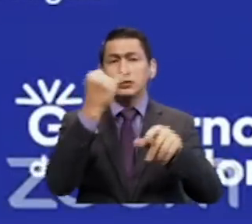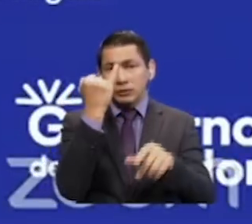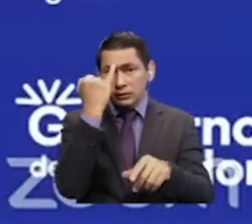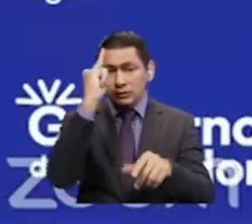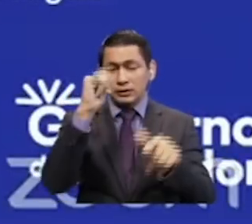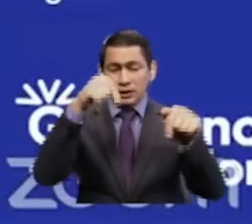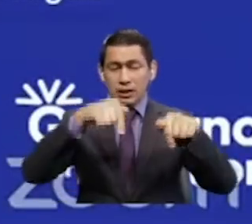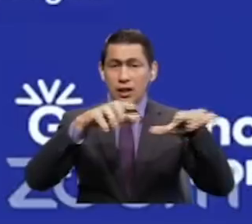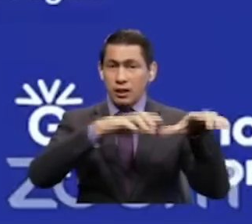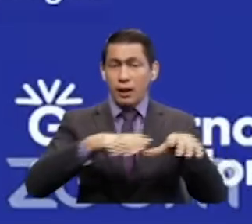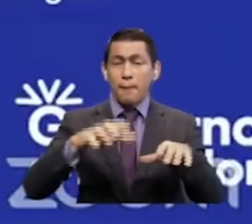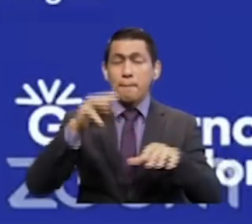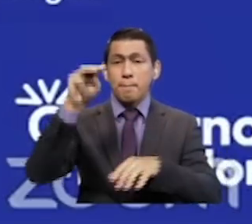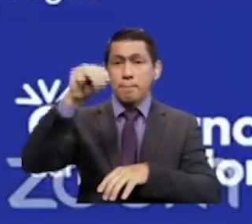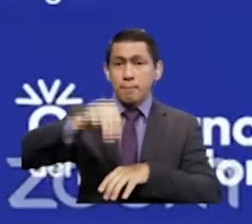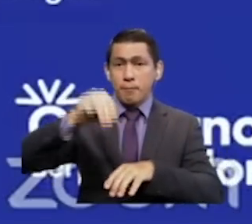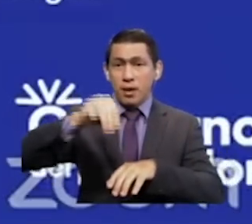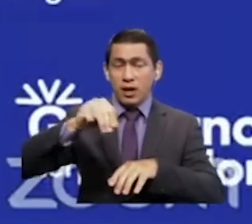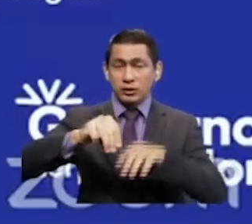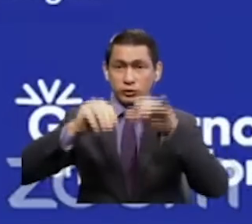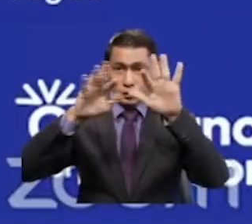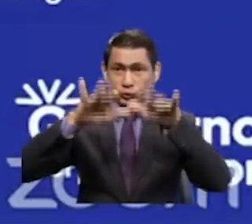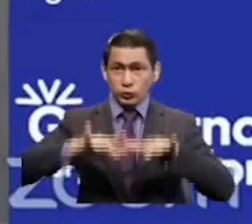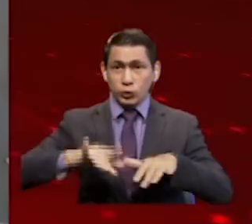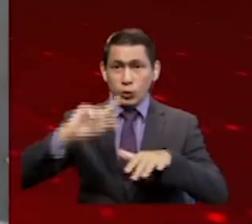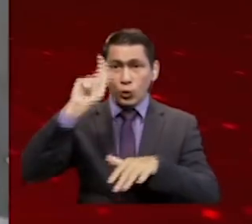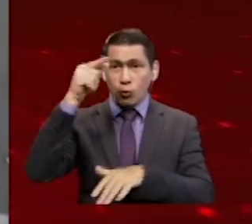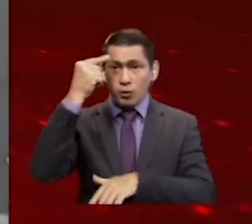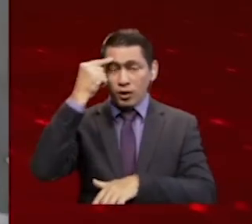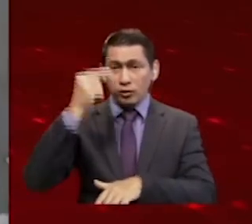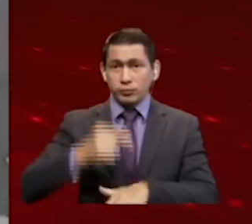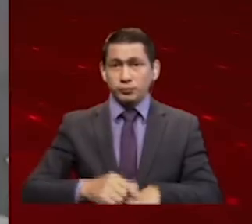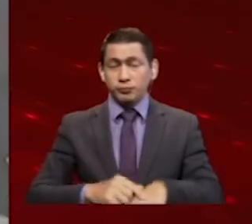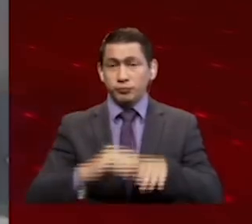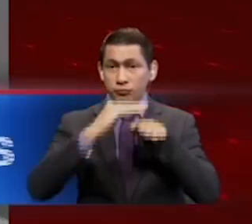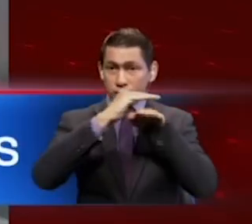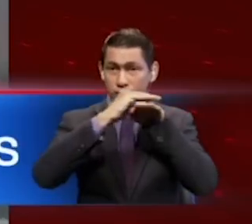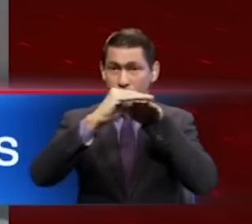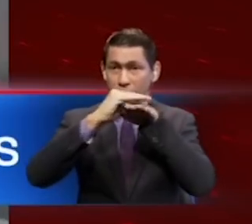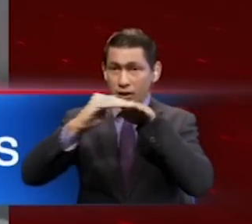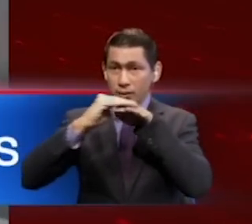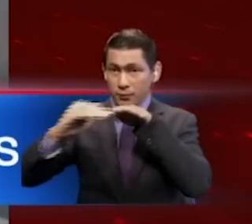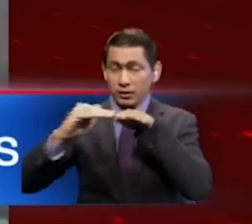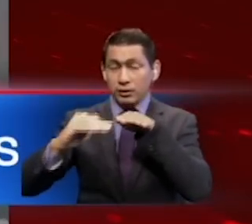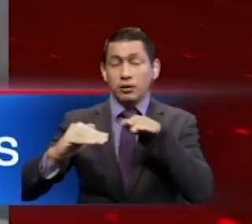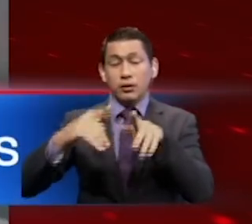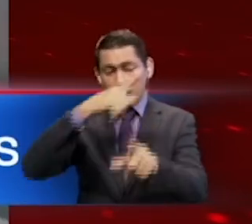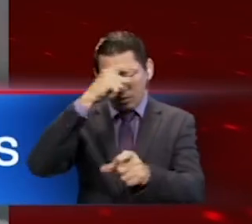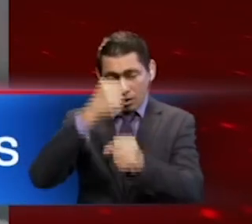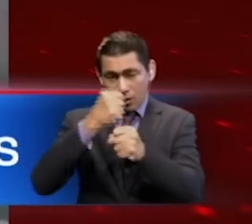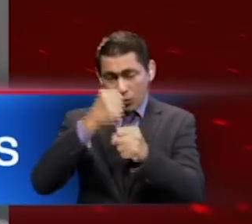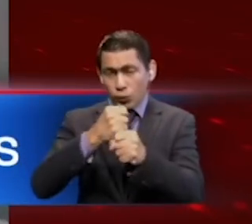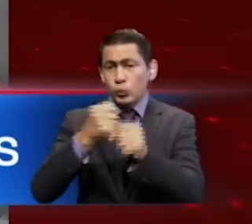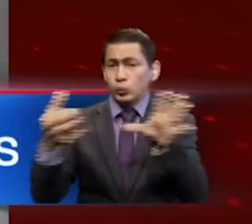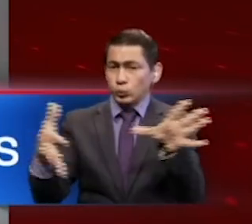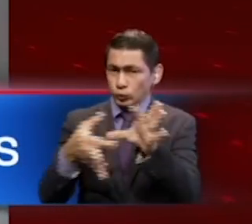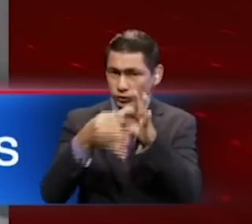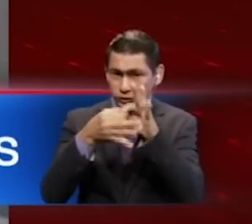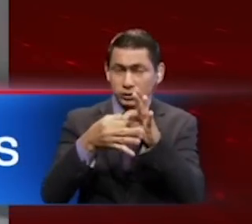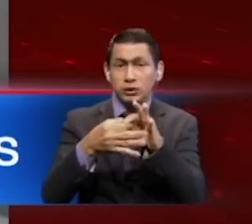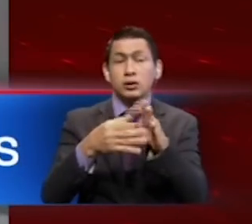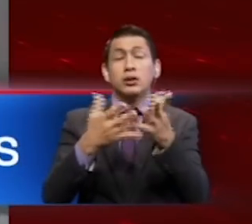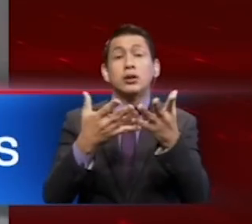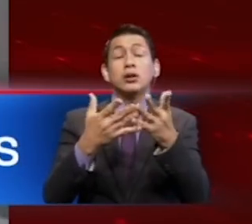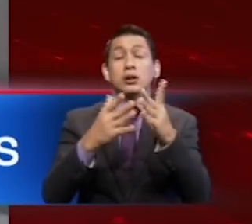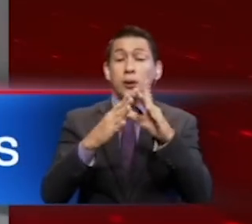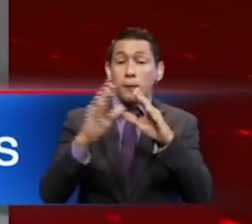que presentó este martes la Secretaría de Gestión de Riesgos. Los invito a unirse a estos esfuerzos conjuntos para recopilar, procesar